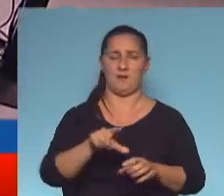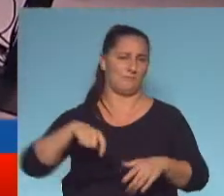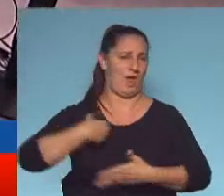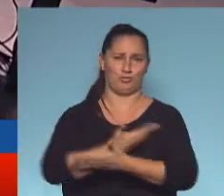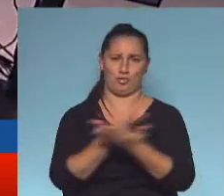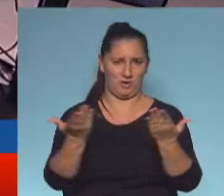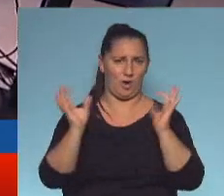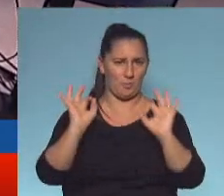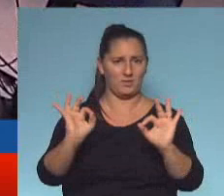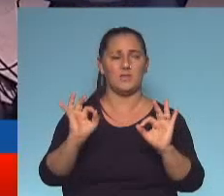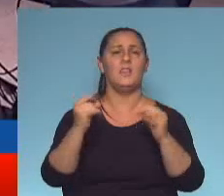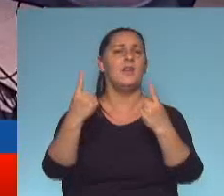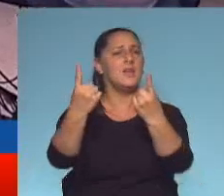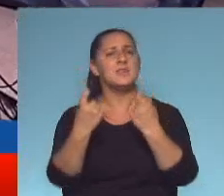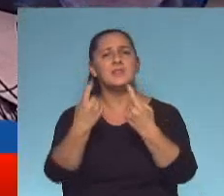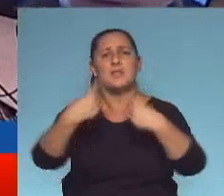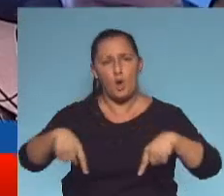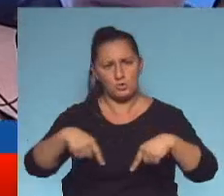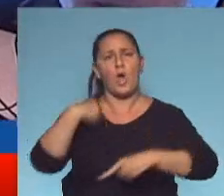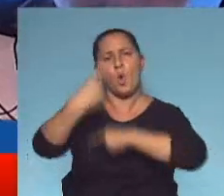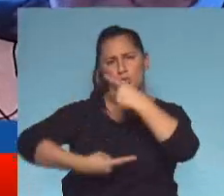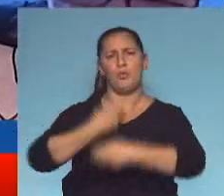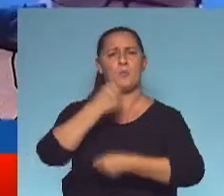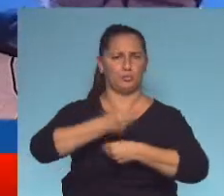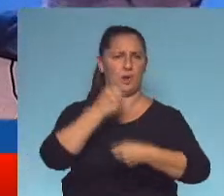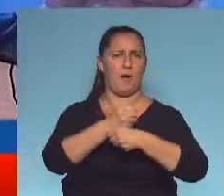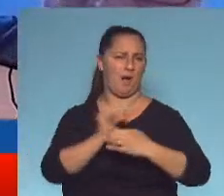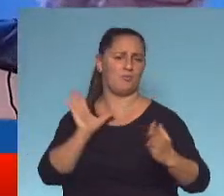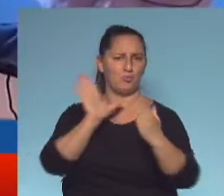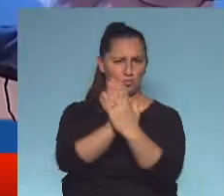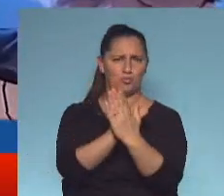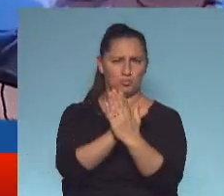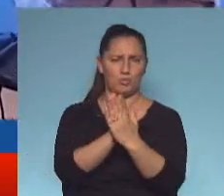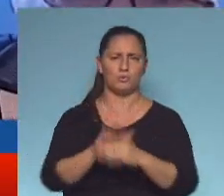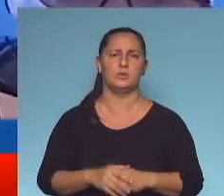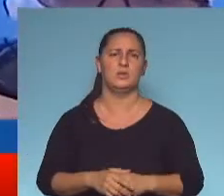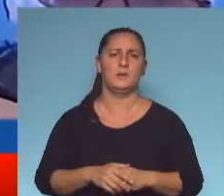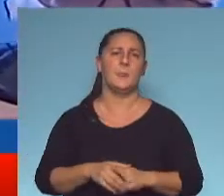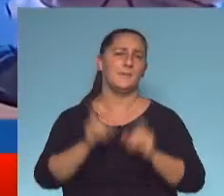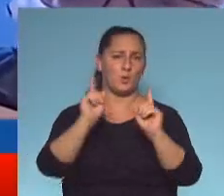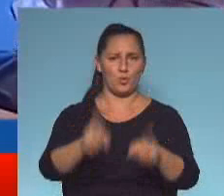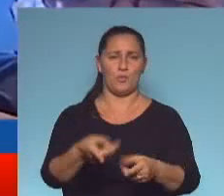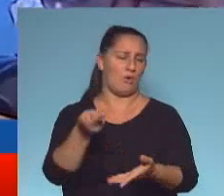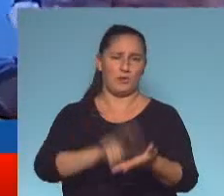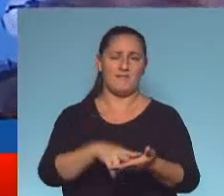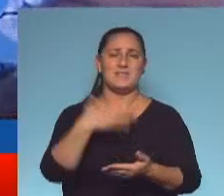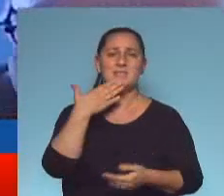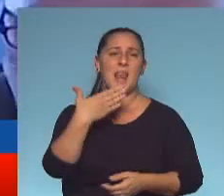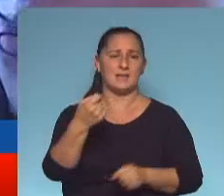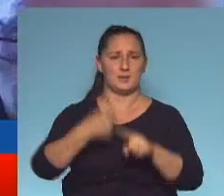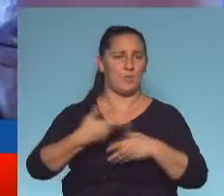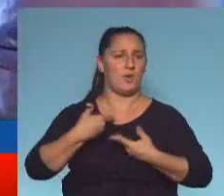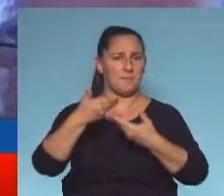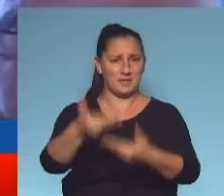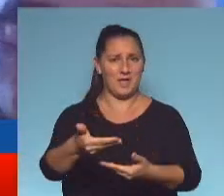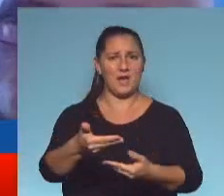Así que cuenten con seguir con el trabajo de la FAO y de nuevo, gracias por la